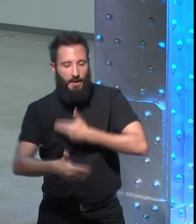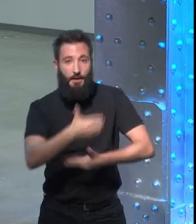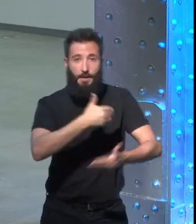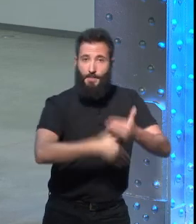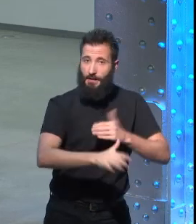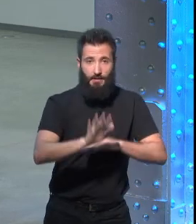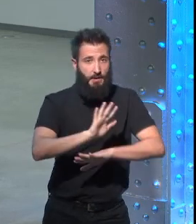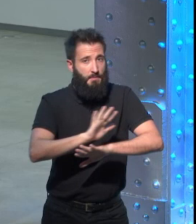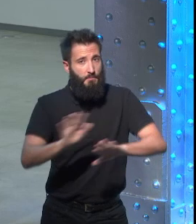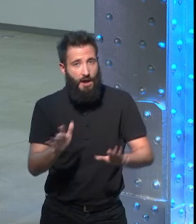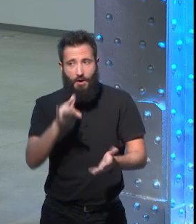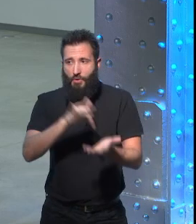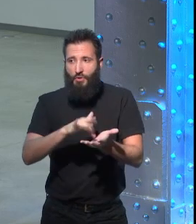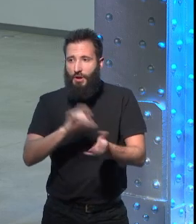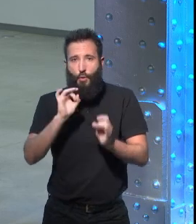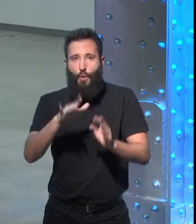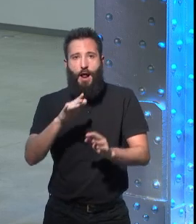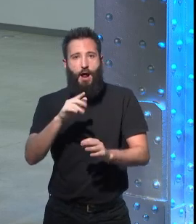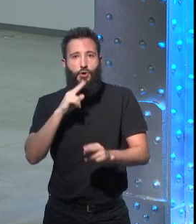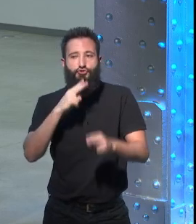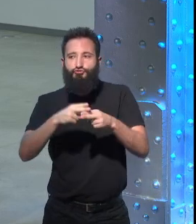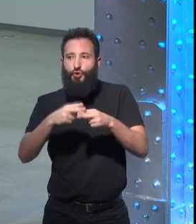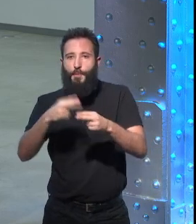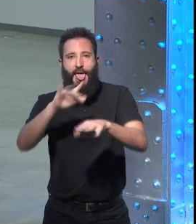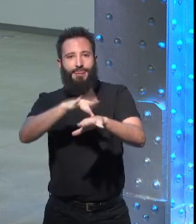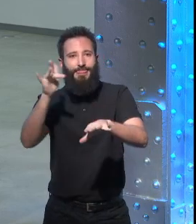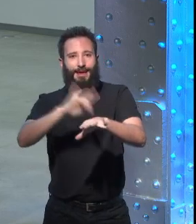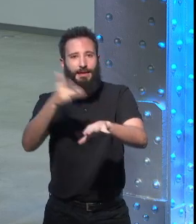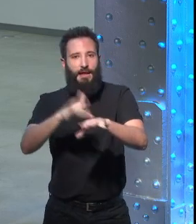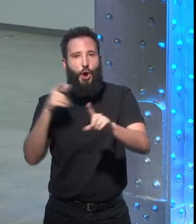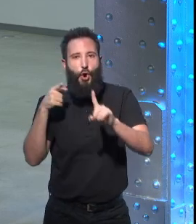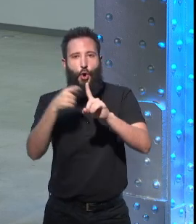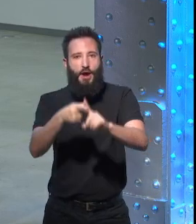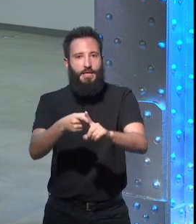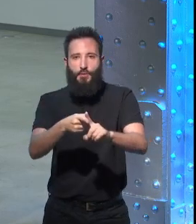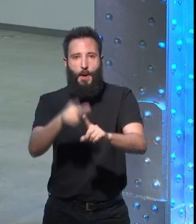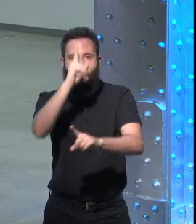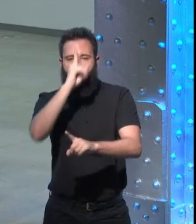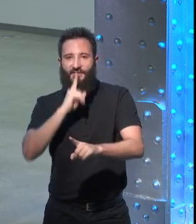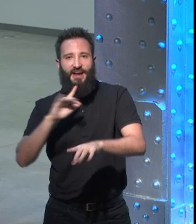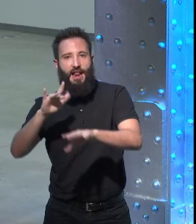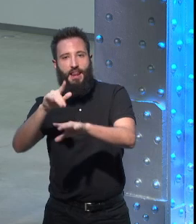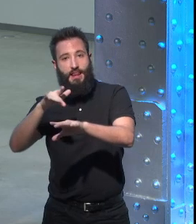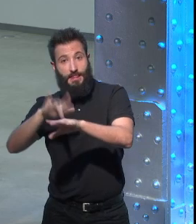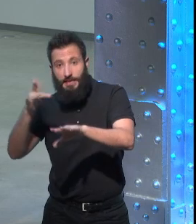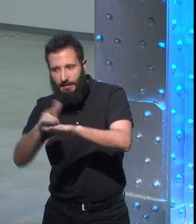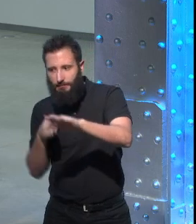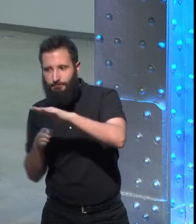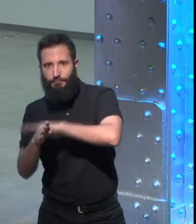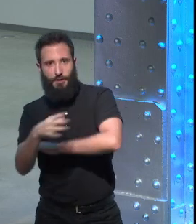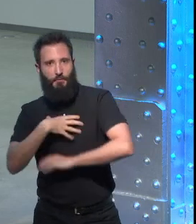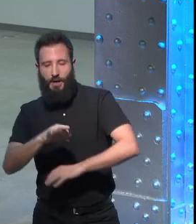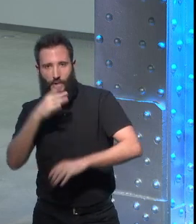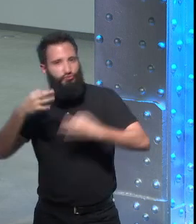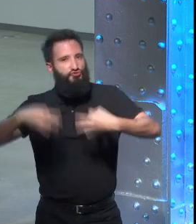intercambian las credenciales digitales para entrar en los distintos perfiles digitales como si fuera una